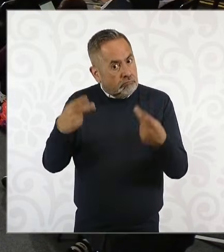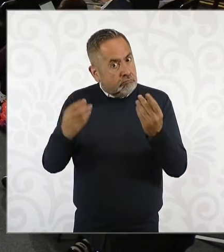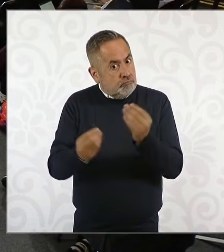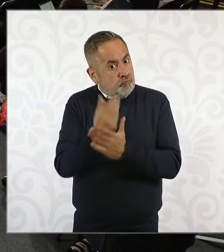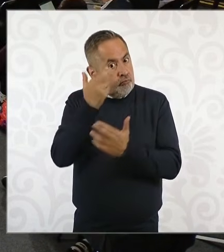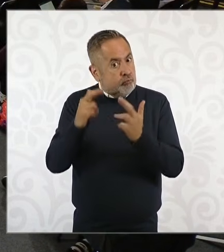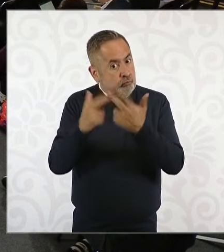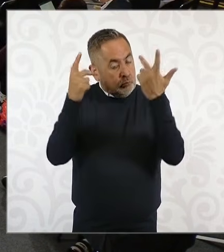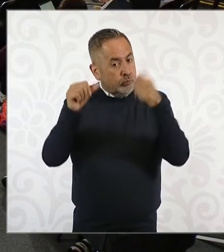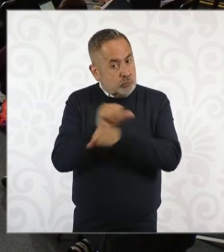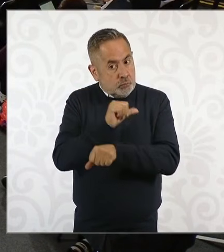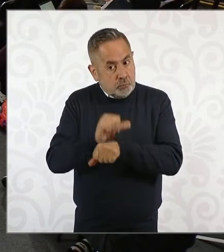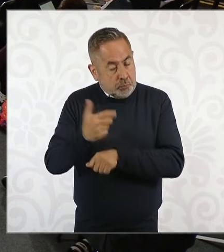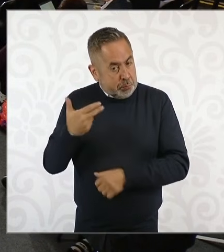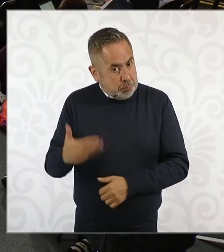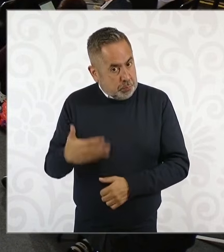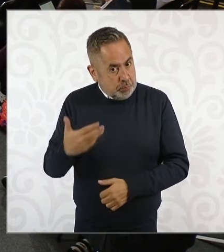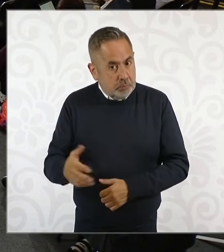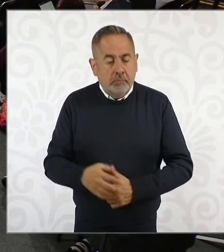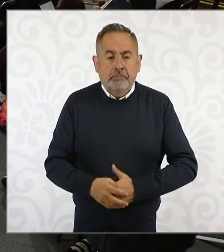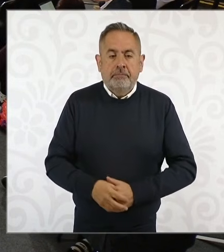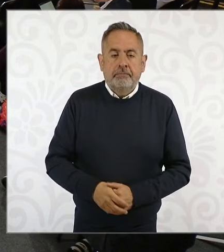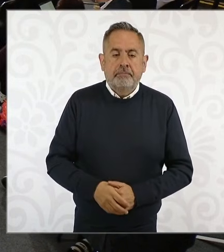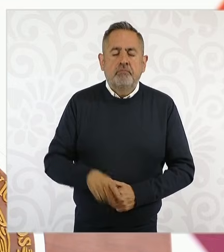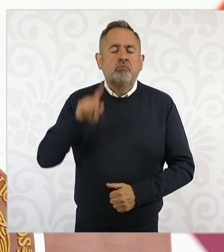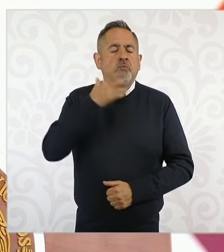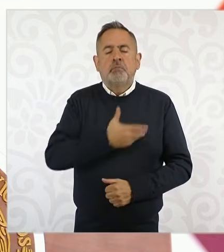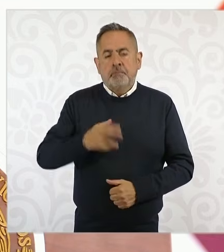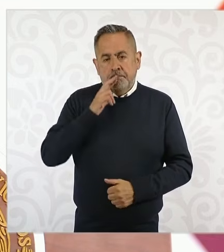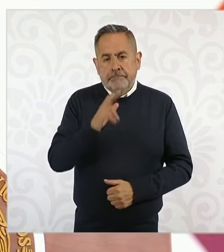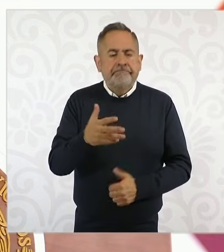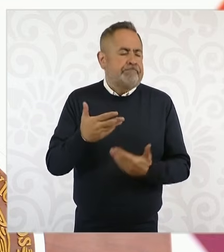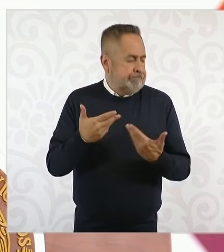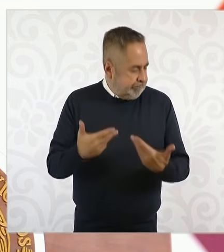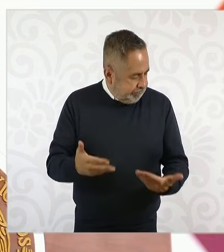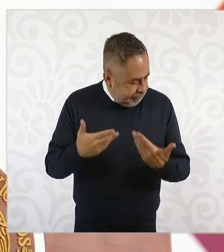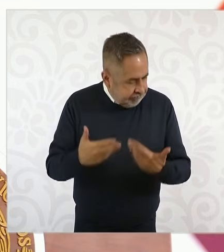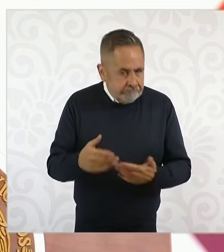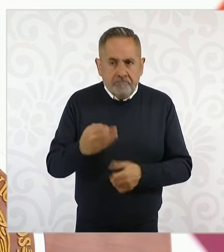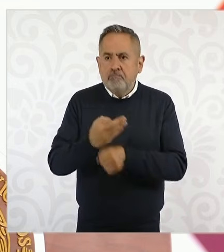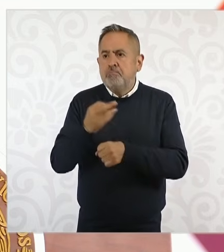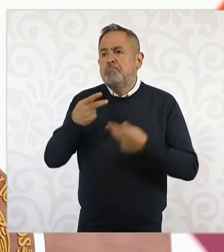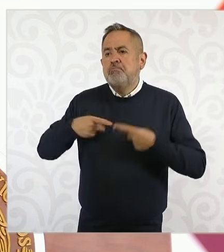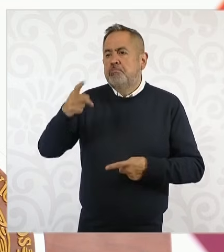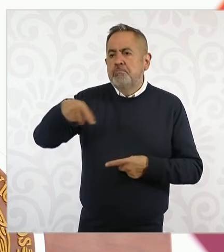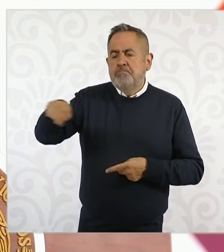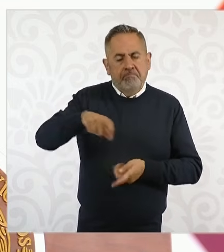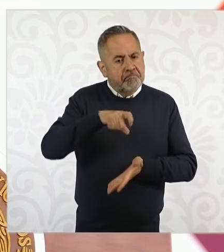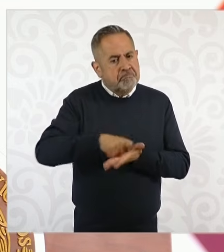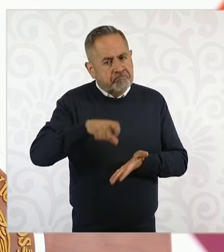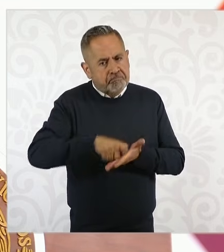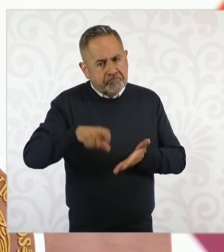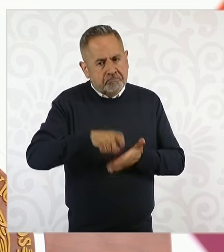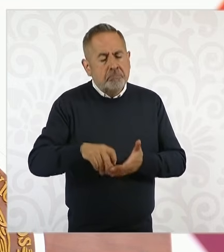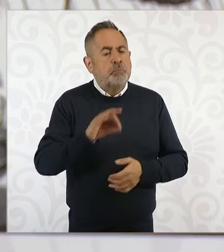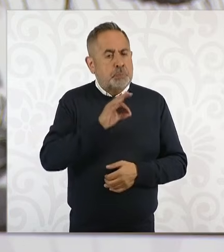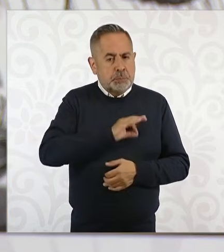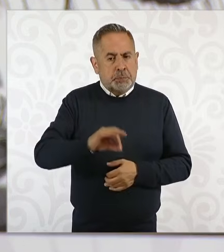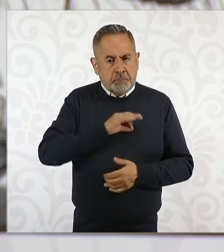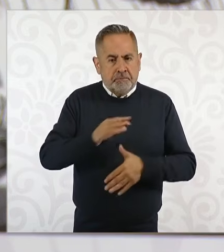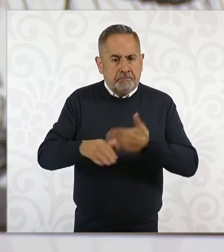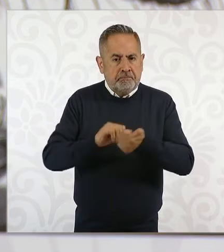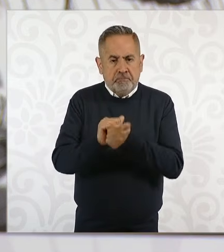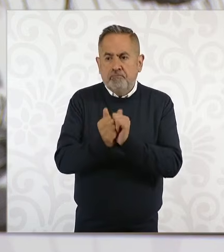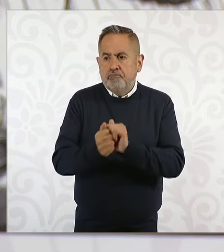Sí, así fue. Eso habla pues de la capacidad que hay de compra, se potencia